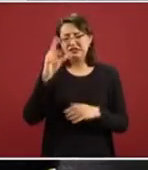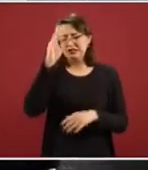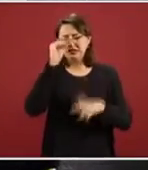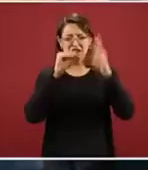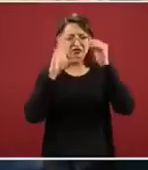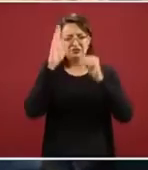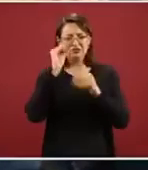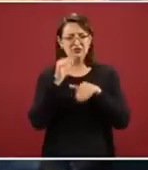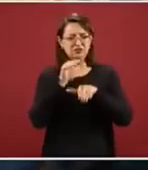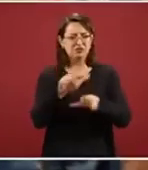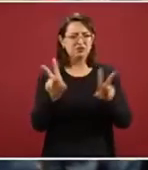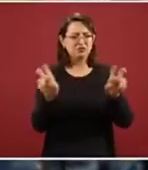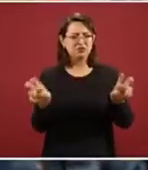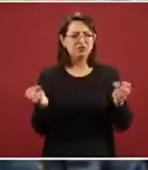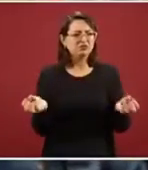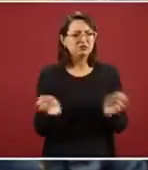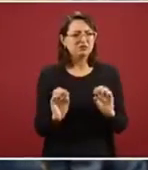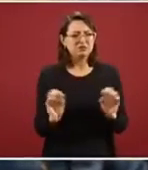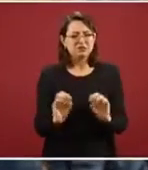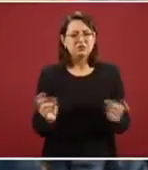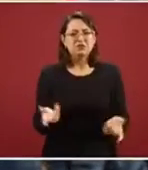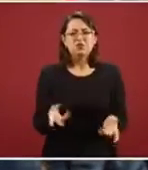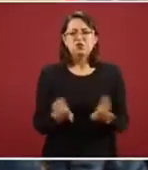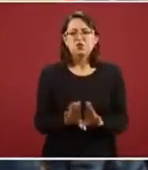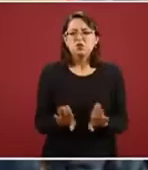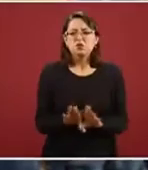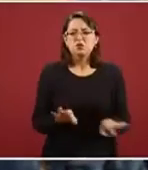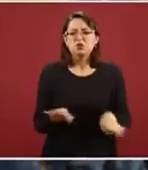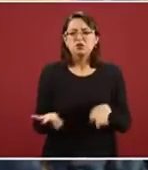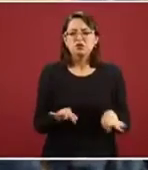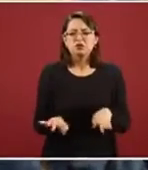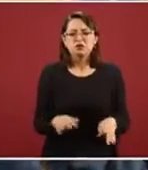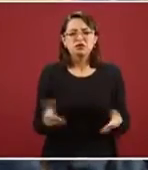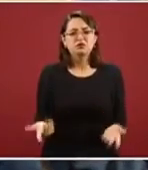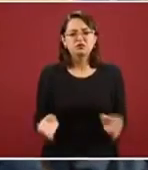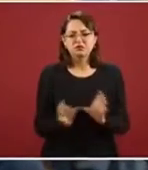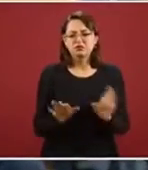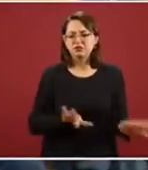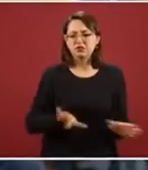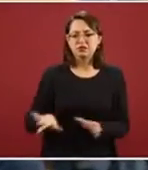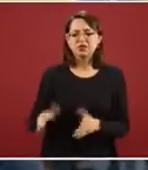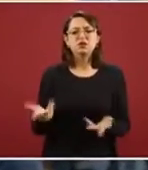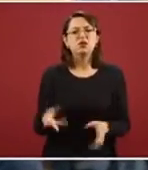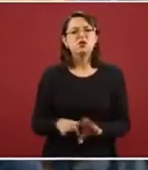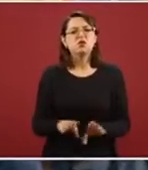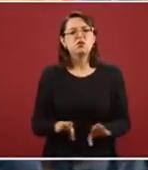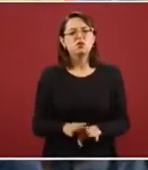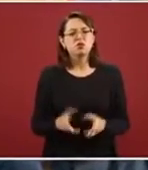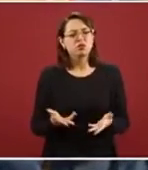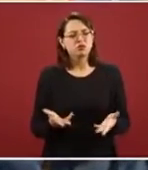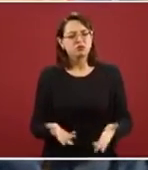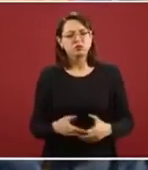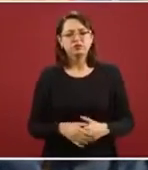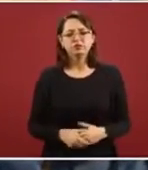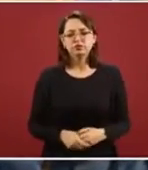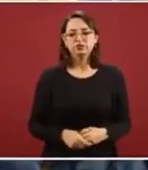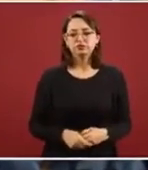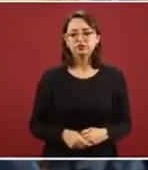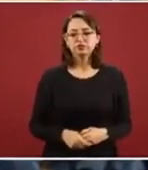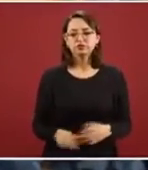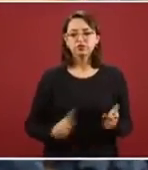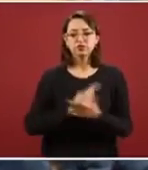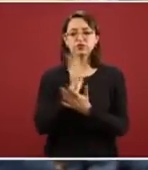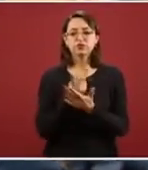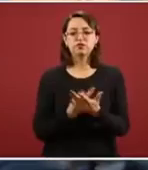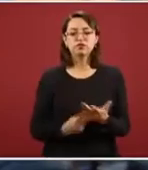en esta materia. ¿Cómo se ha trabajado, aparte de esta certificación que ya ha anunciado en esta presentación, los programas de